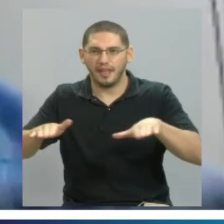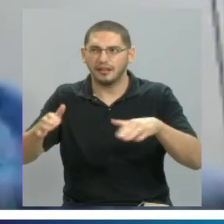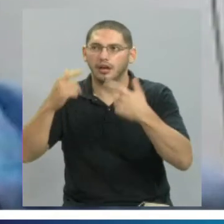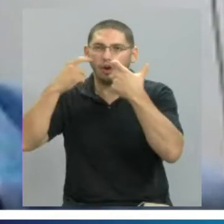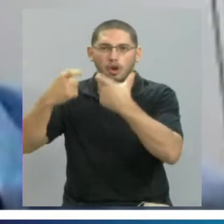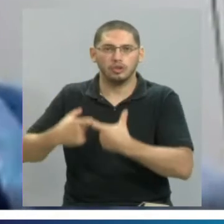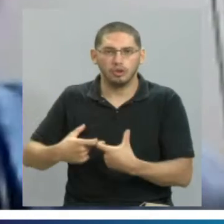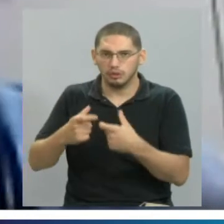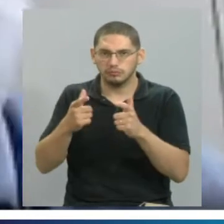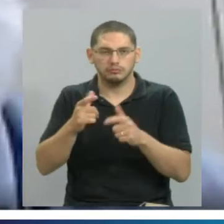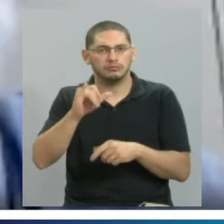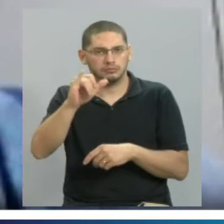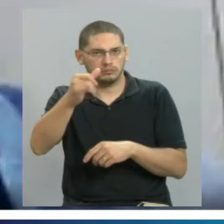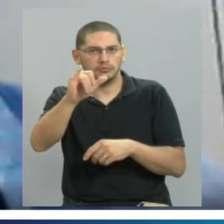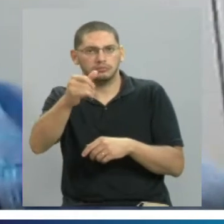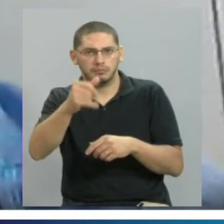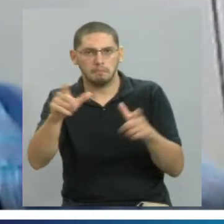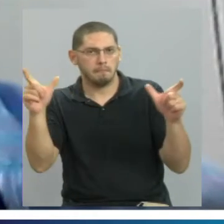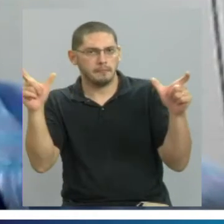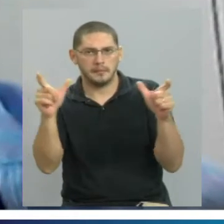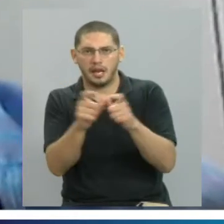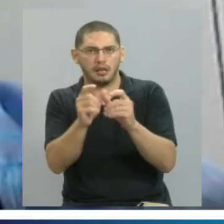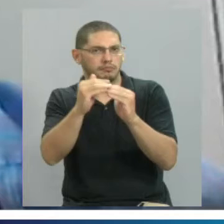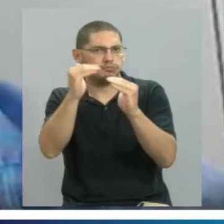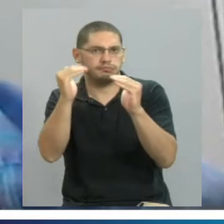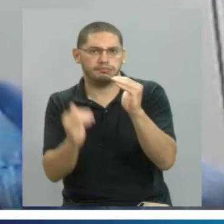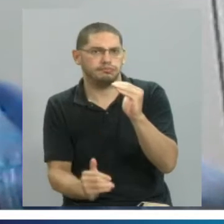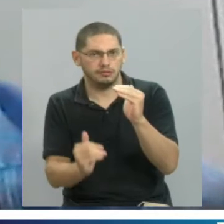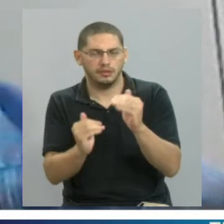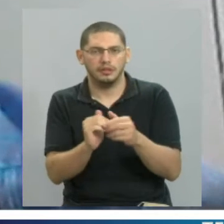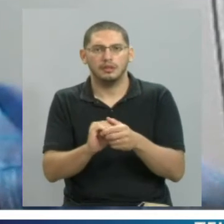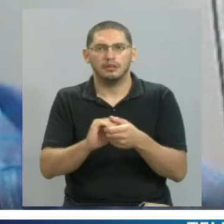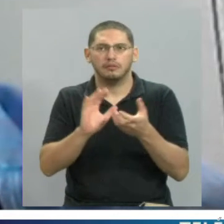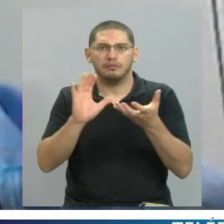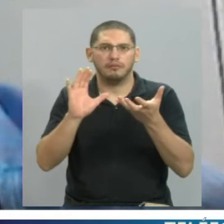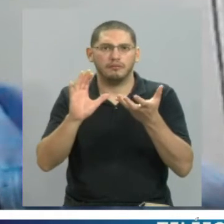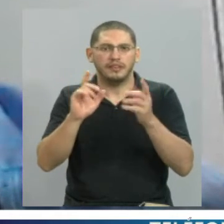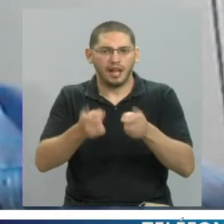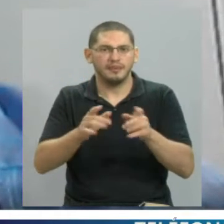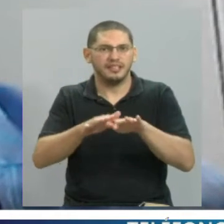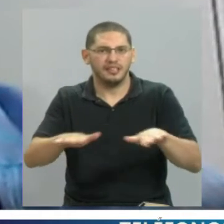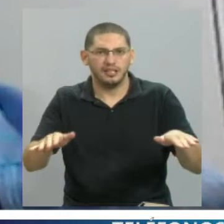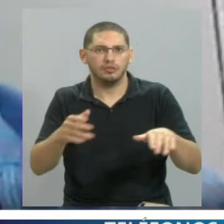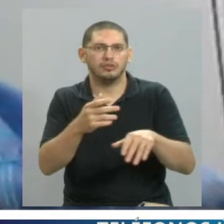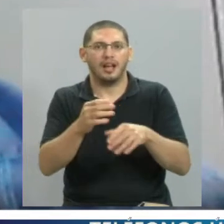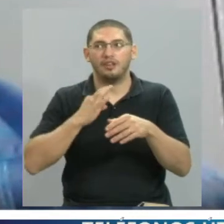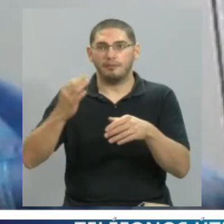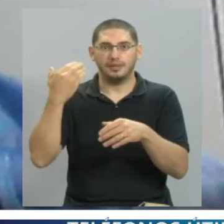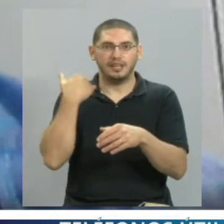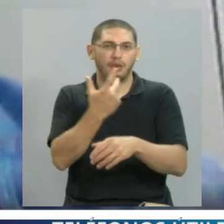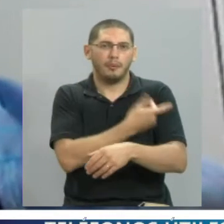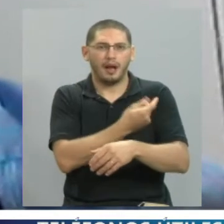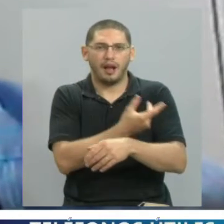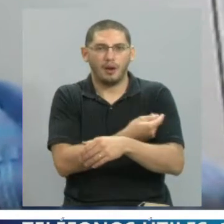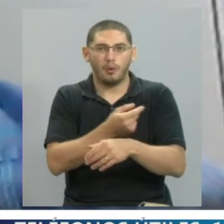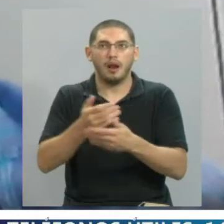Absolutamente, y en forma muy preocupante, y por ejemplo el ejemplo más claro de eso es la baja tasa de vacunación que se encontró el año pasado, o sea,